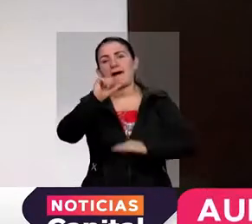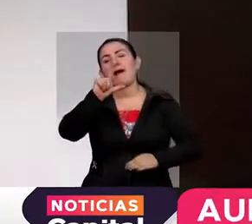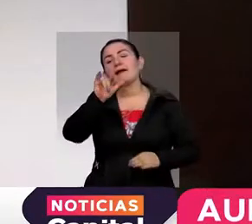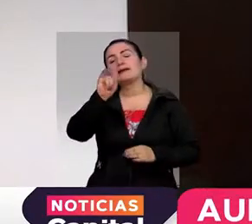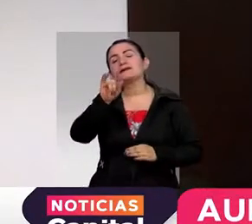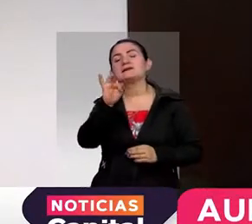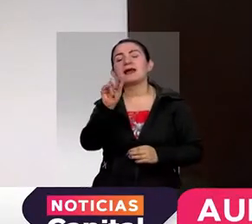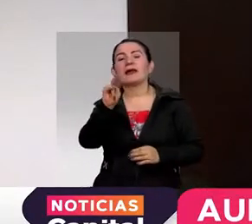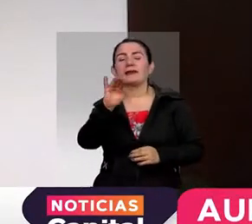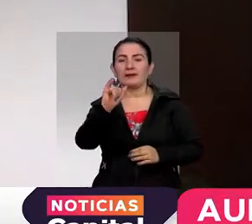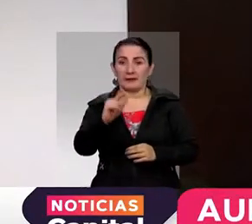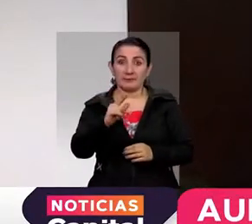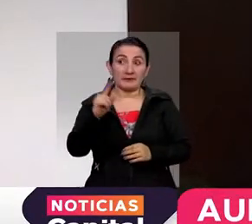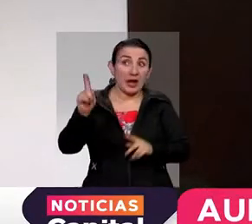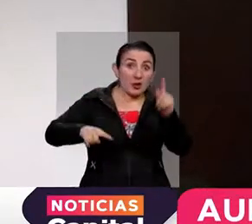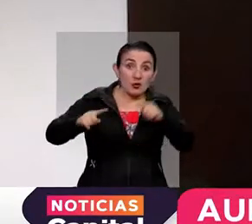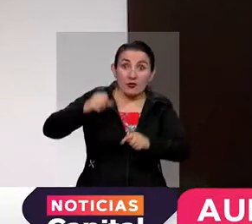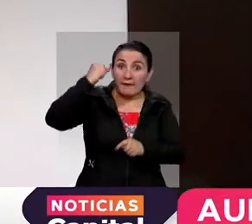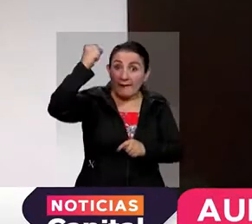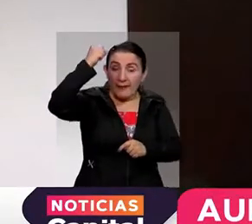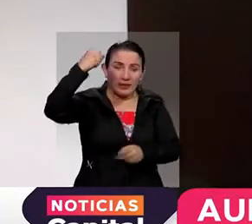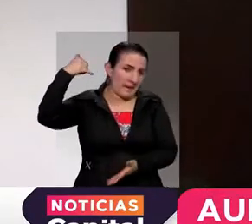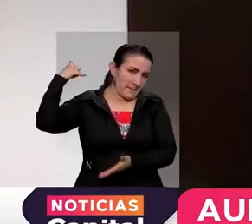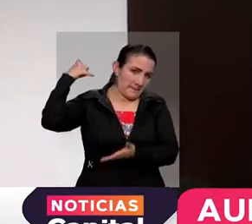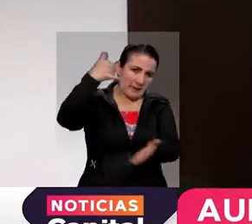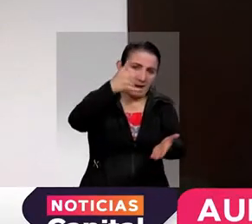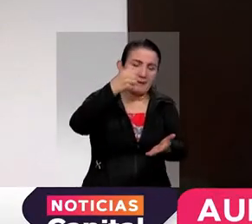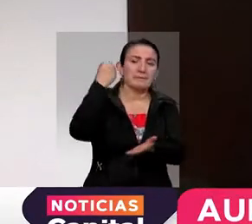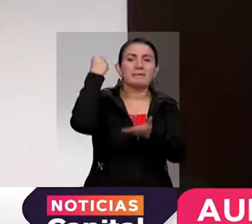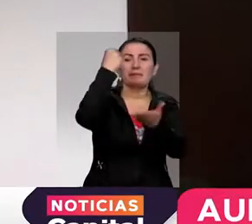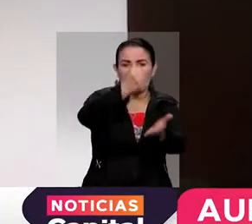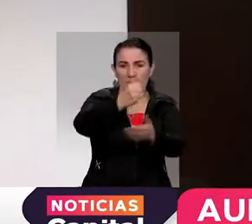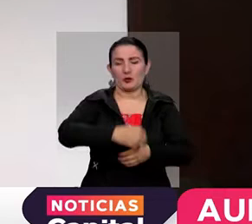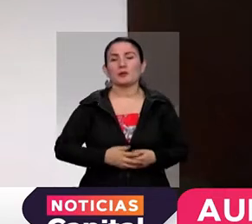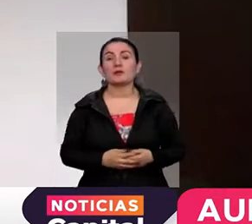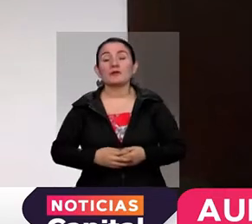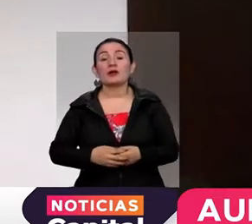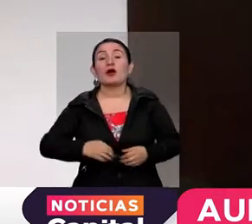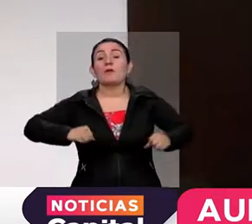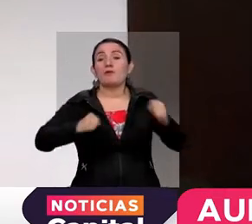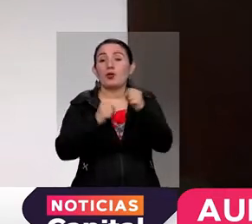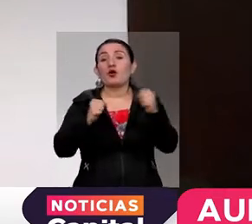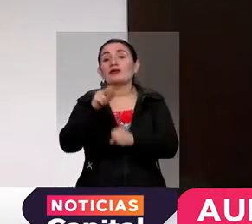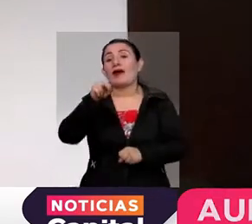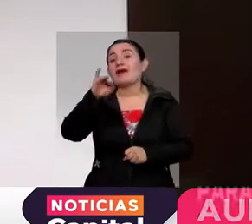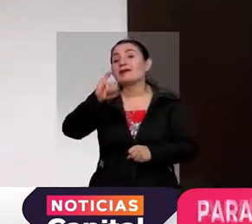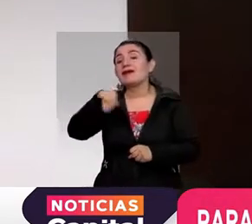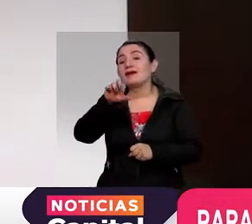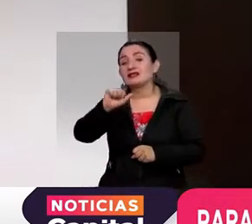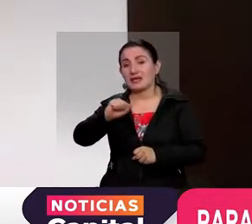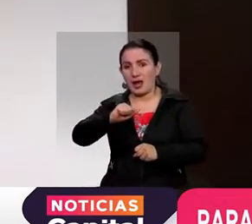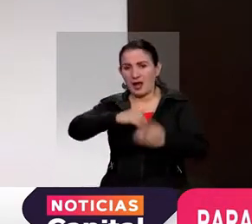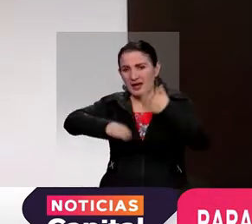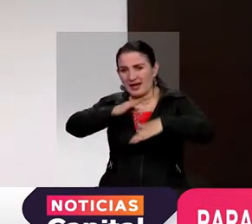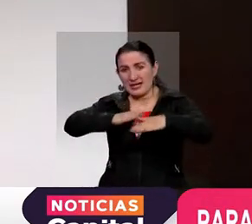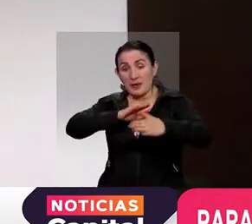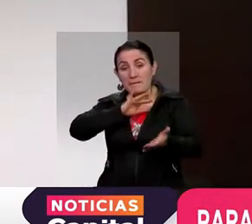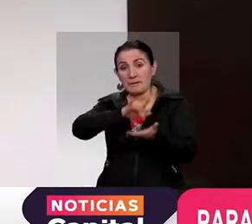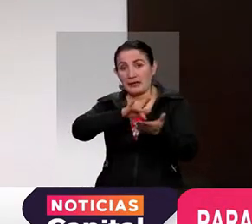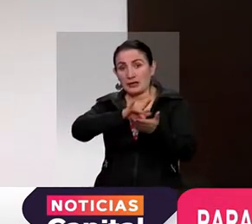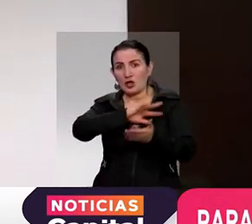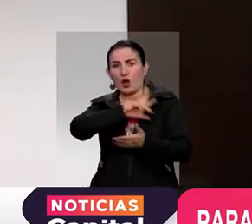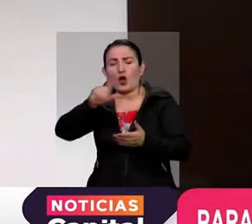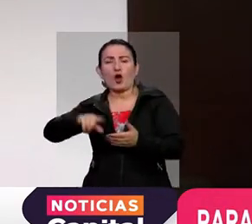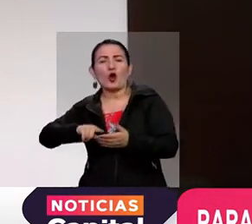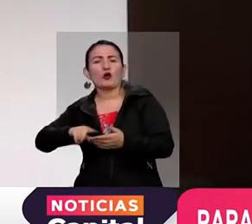premios para los ganadores y las ganadoras que participen del Bogotá Ninja, y vamos a tener una línea más de